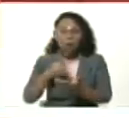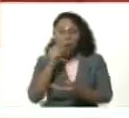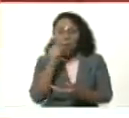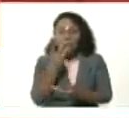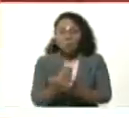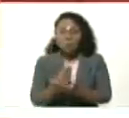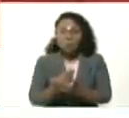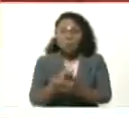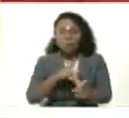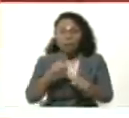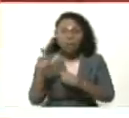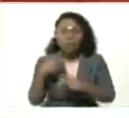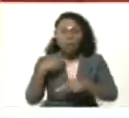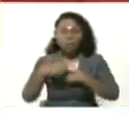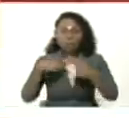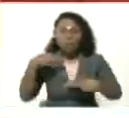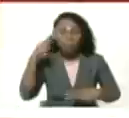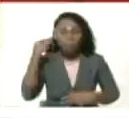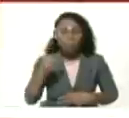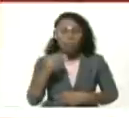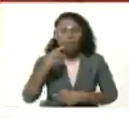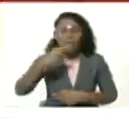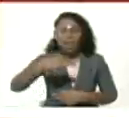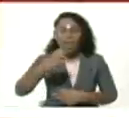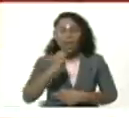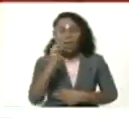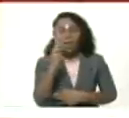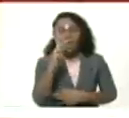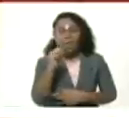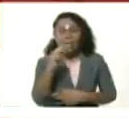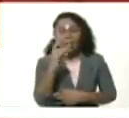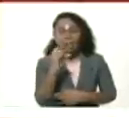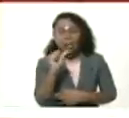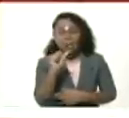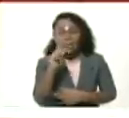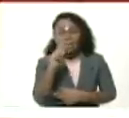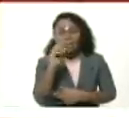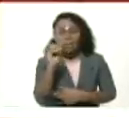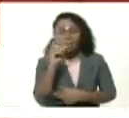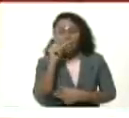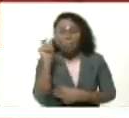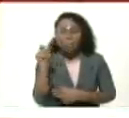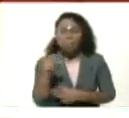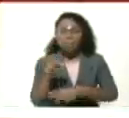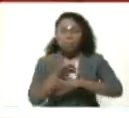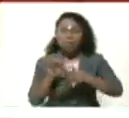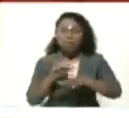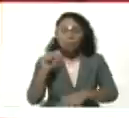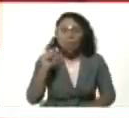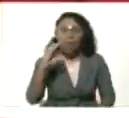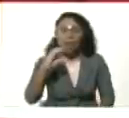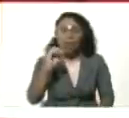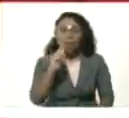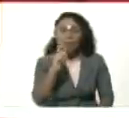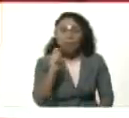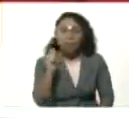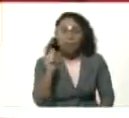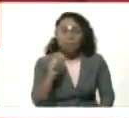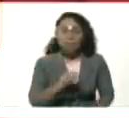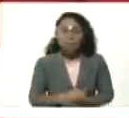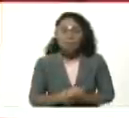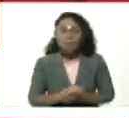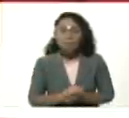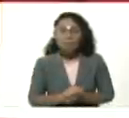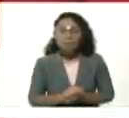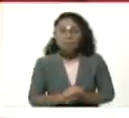Ernesto Luna, por la Revolución Bolivariana y el gran pueblo patriótico, Ernesto Luna. Municipio Acosta, Justino Araguayán.